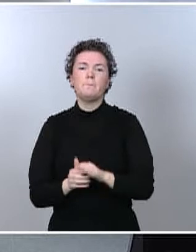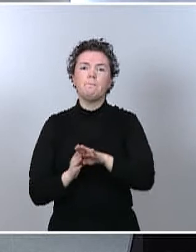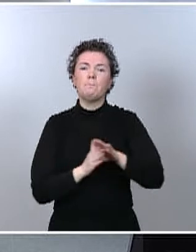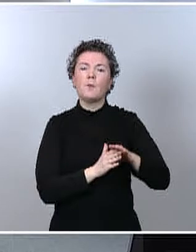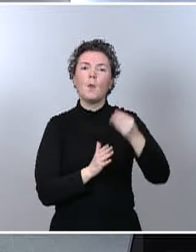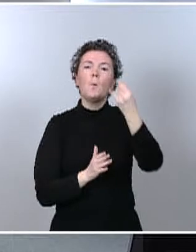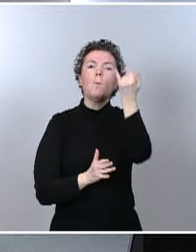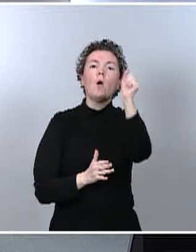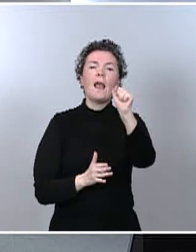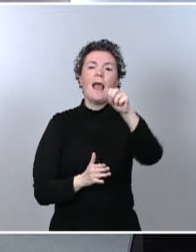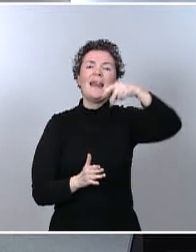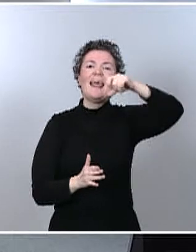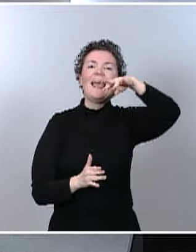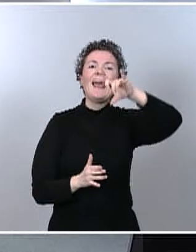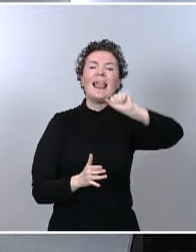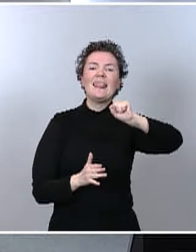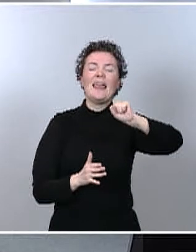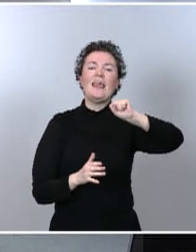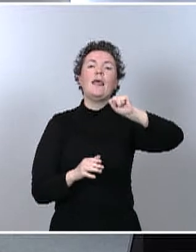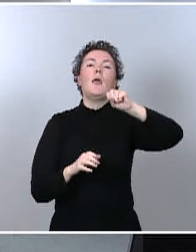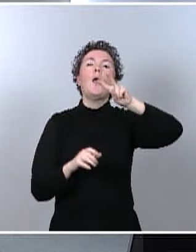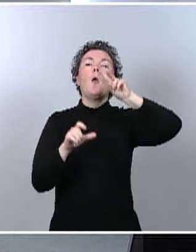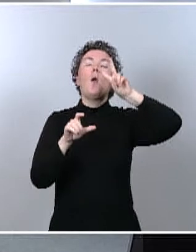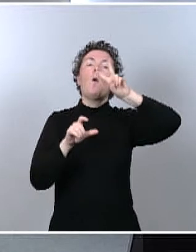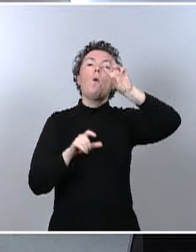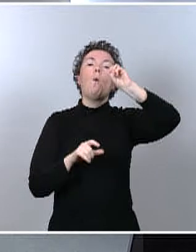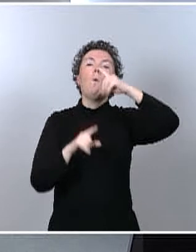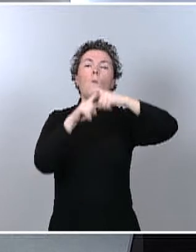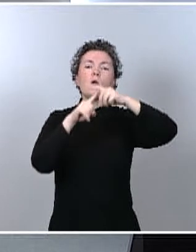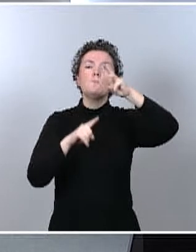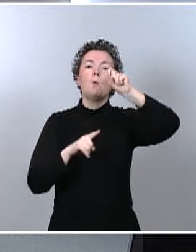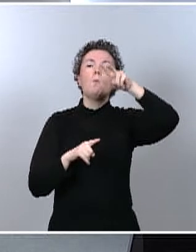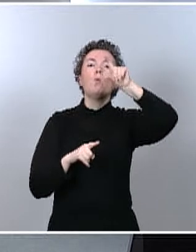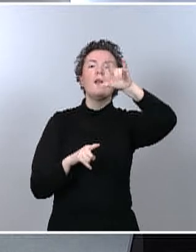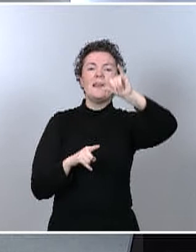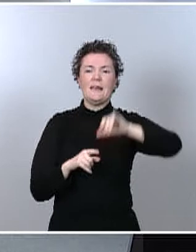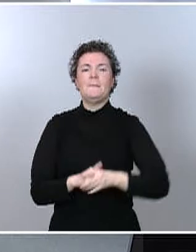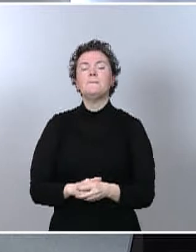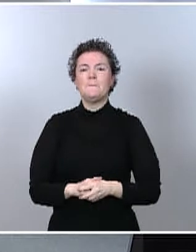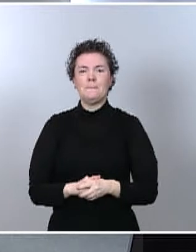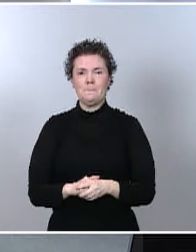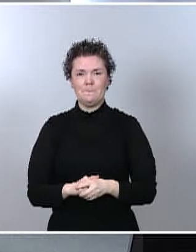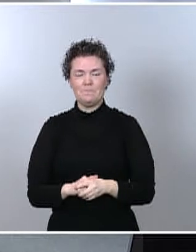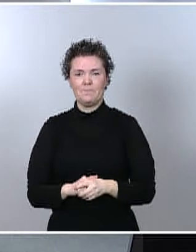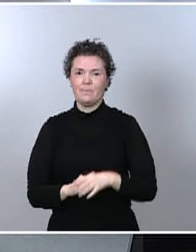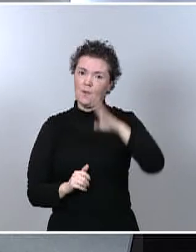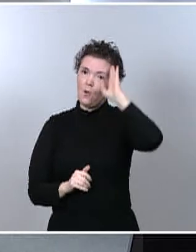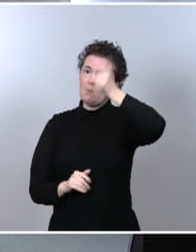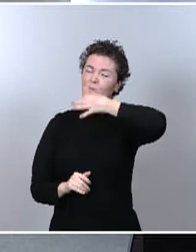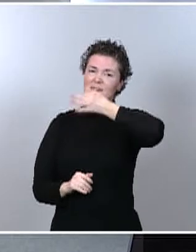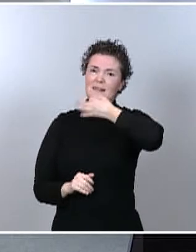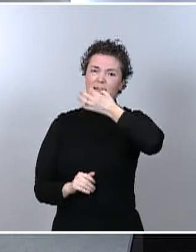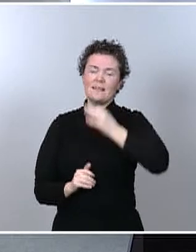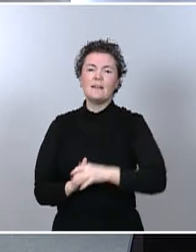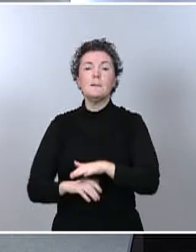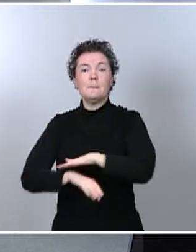días especiales, y permítame que traslade toda la confianza en el trabajo que están haciendo todas, sin excepción, las comunidades autónomas en este